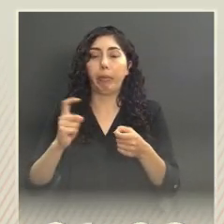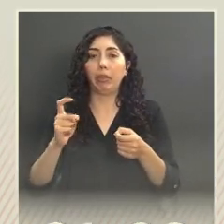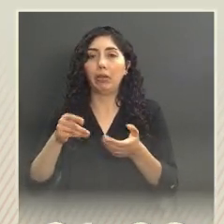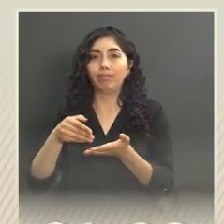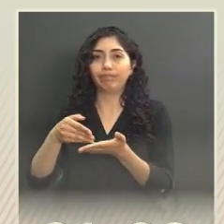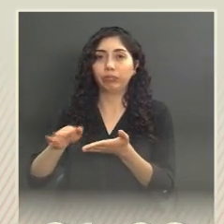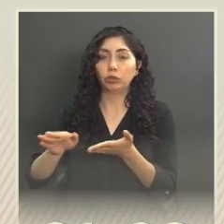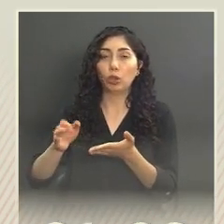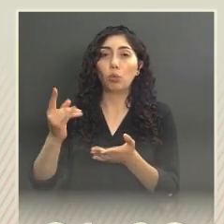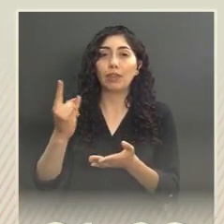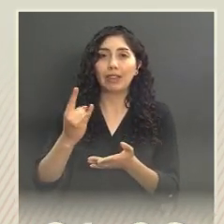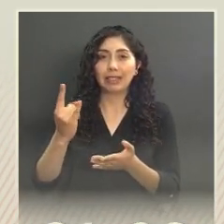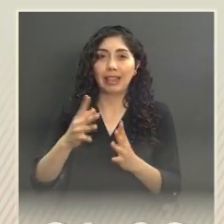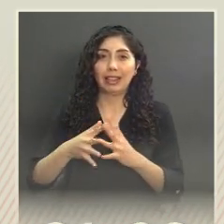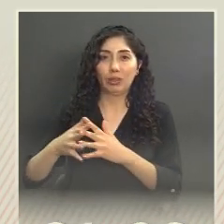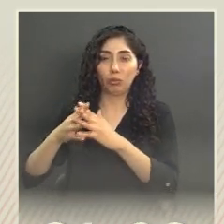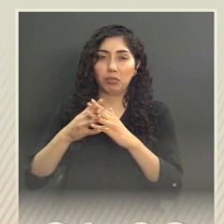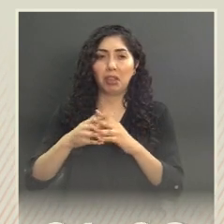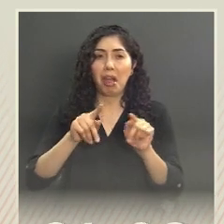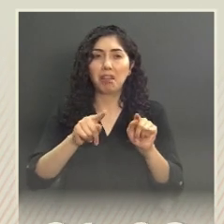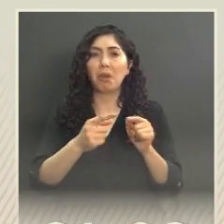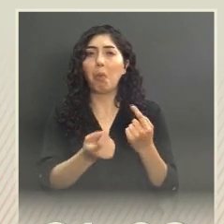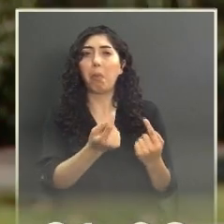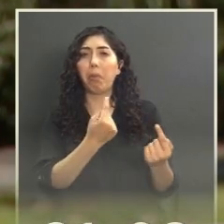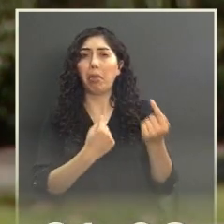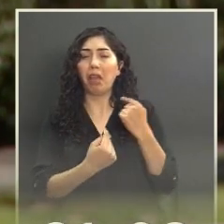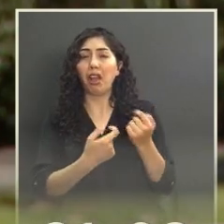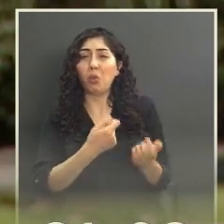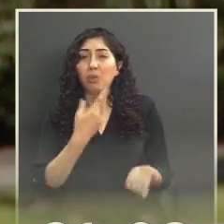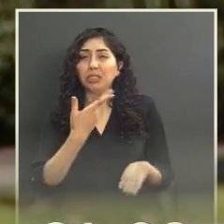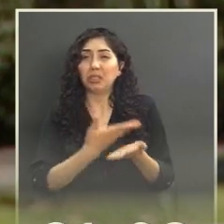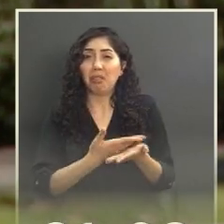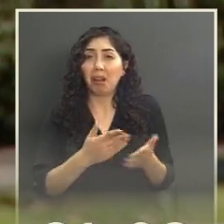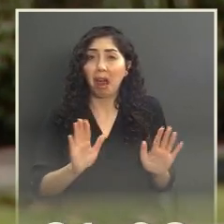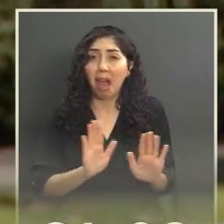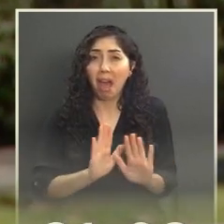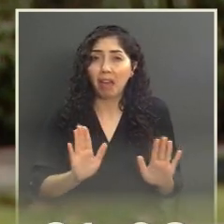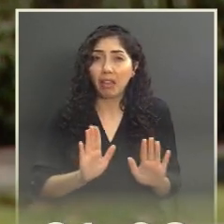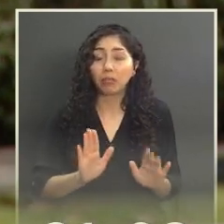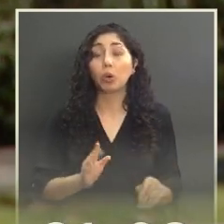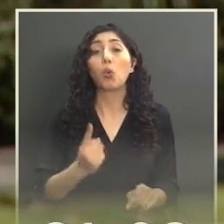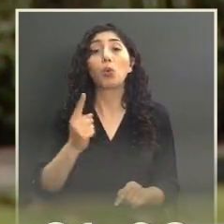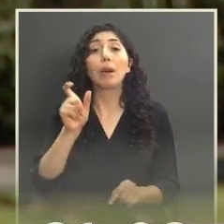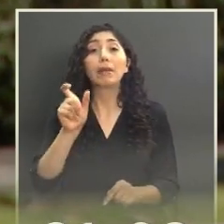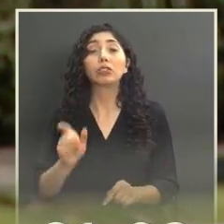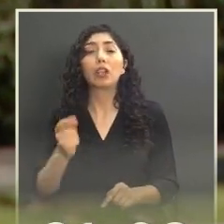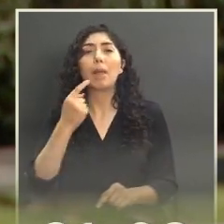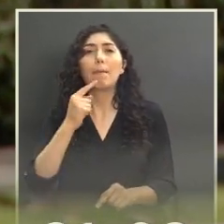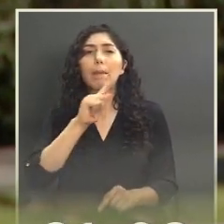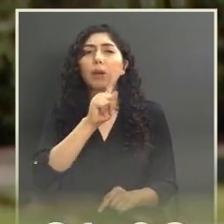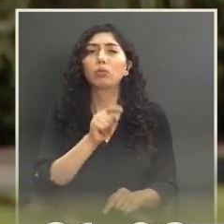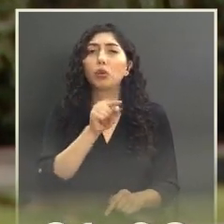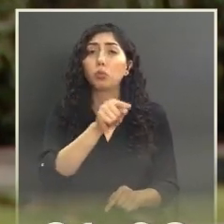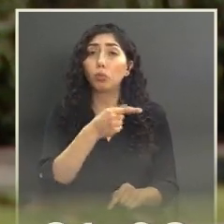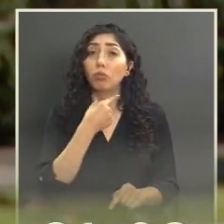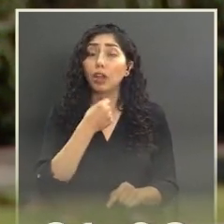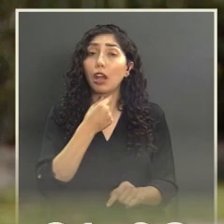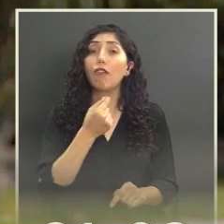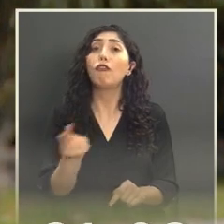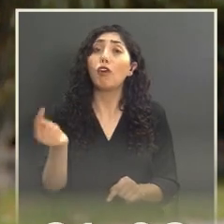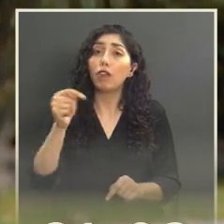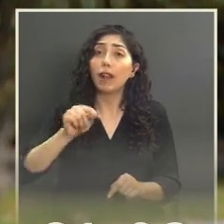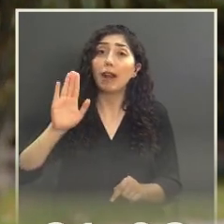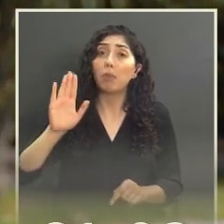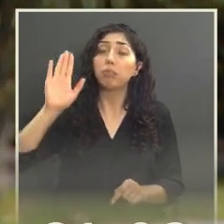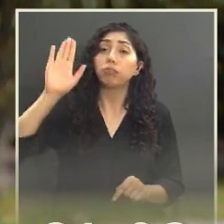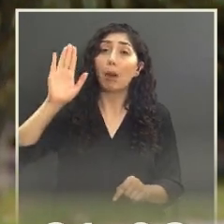acusación quedó en nada, como todas las acusaciones que me hacen en mi contra. Una persona le preguntó si él quería volver a ser candidato presidencial.